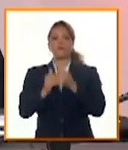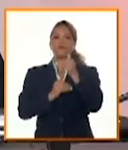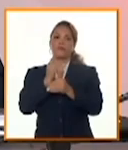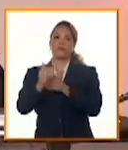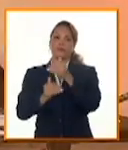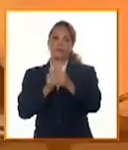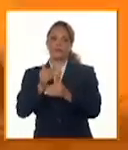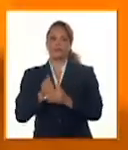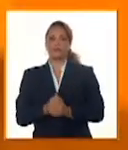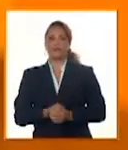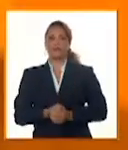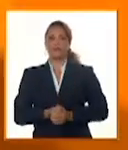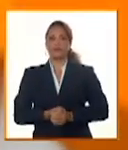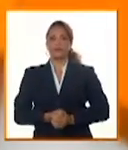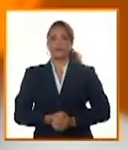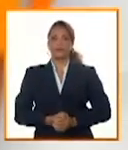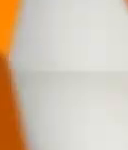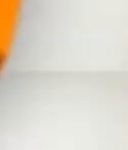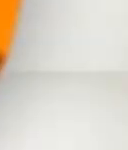este